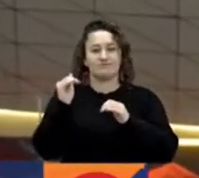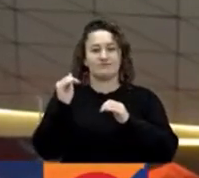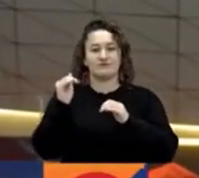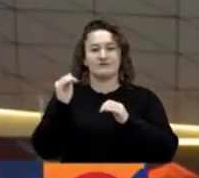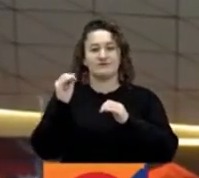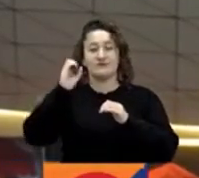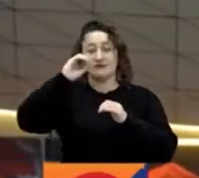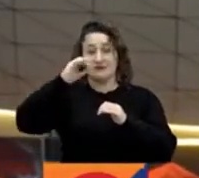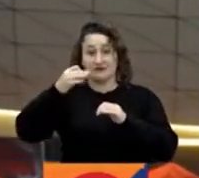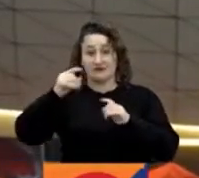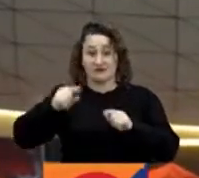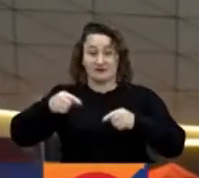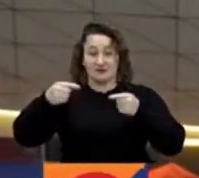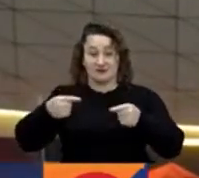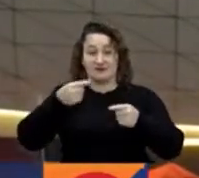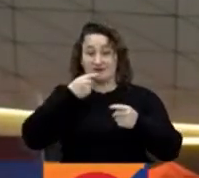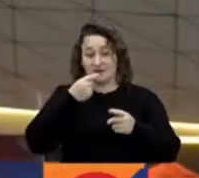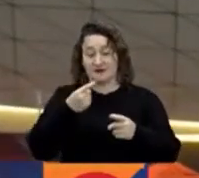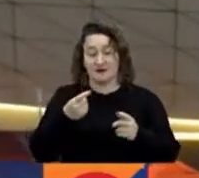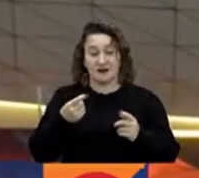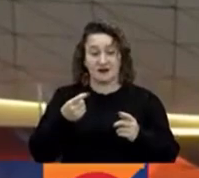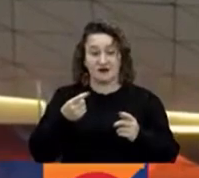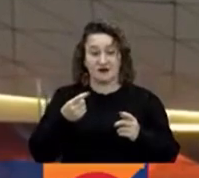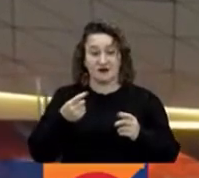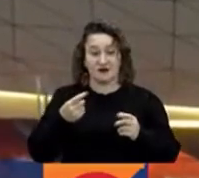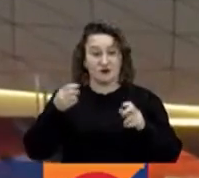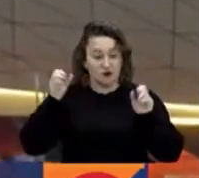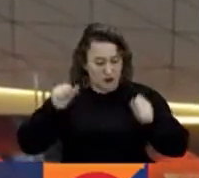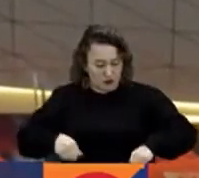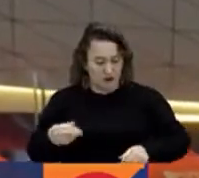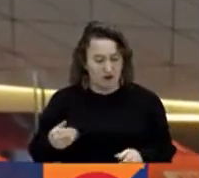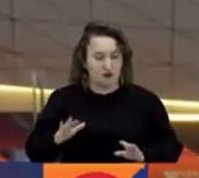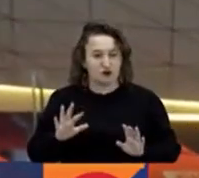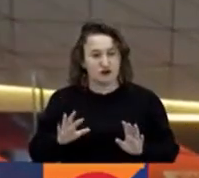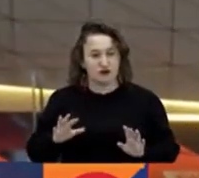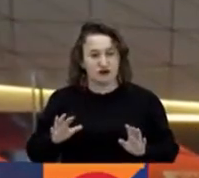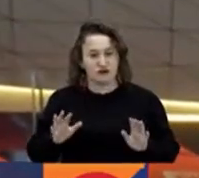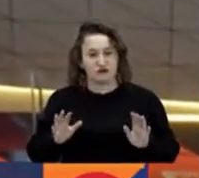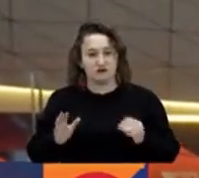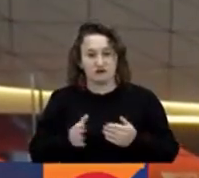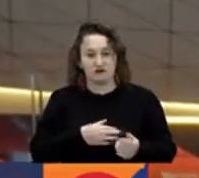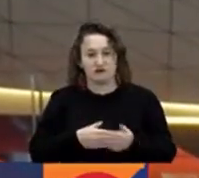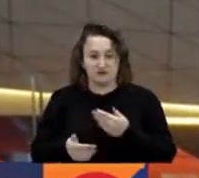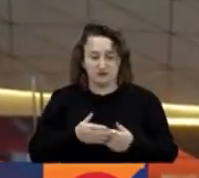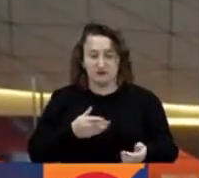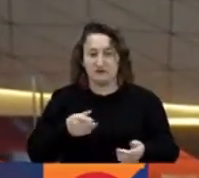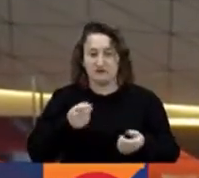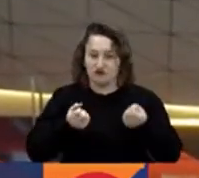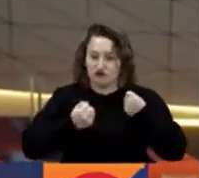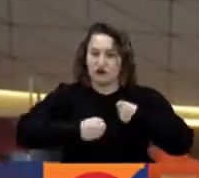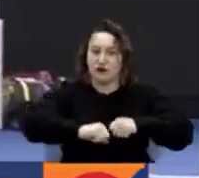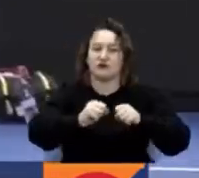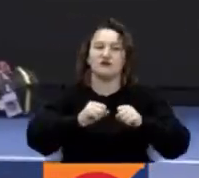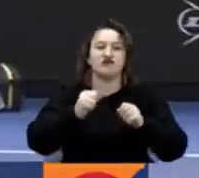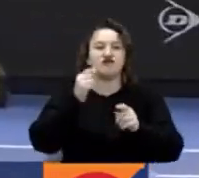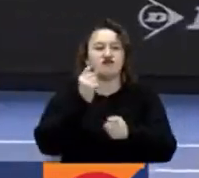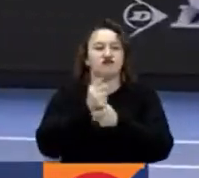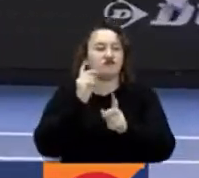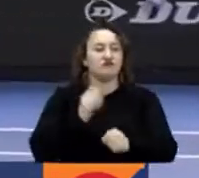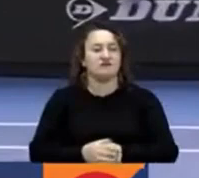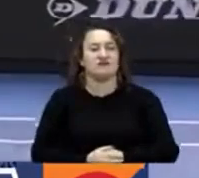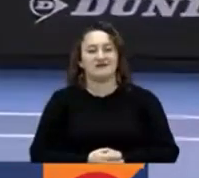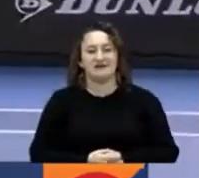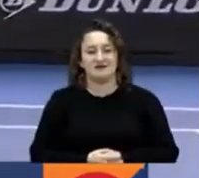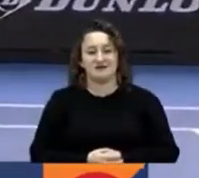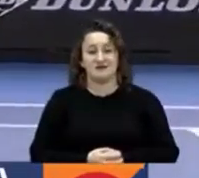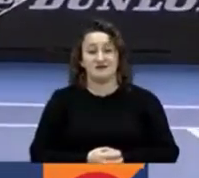set nos hablamos y dijimos podemos quebrar casi que todos los games, o sea que es apretar y que se nos den las cosas y se nos dieron. Los próximos